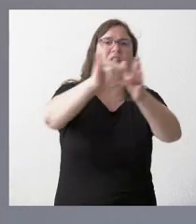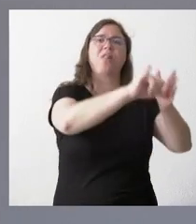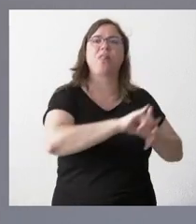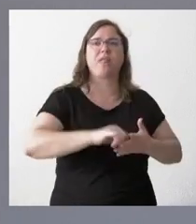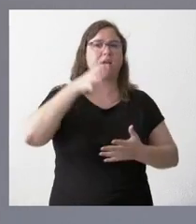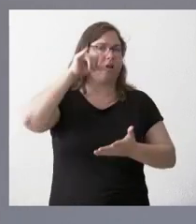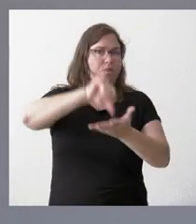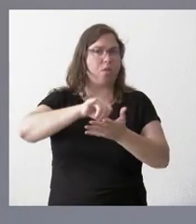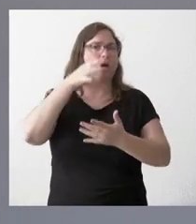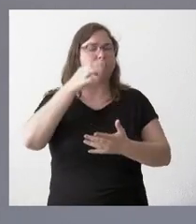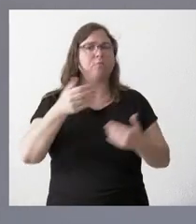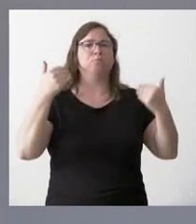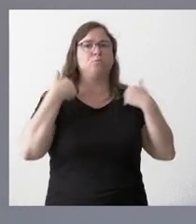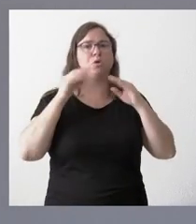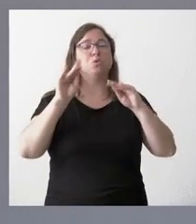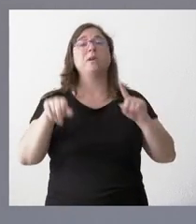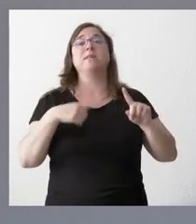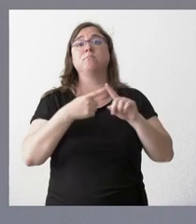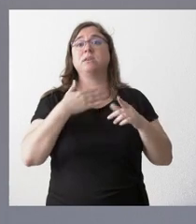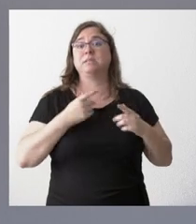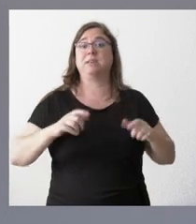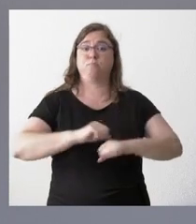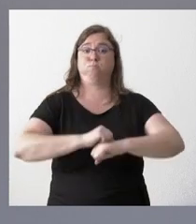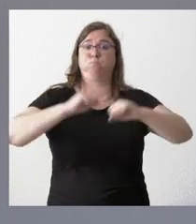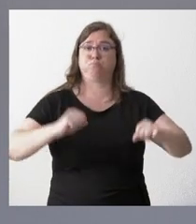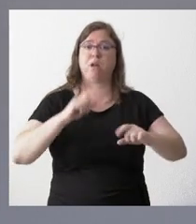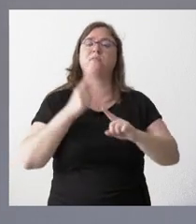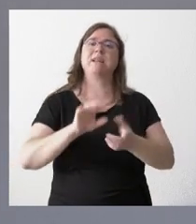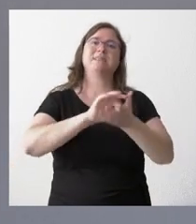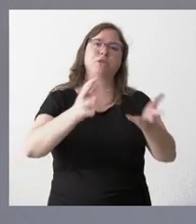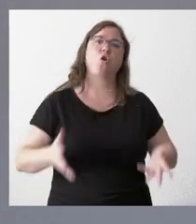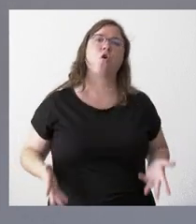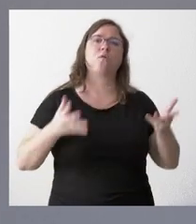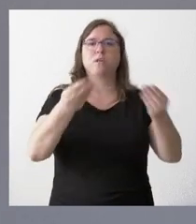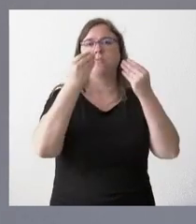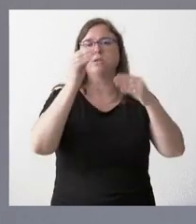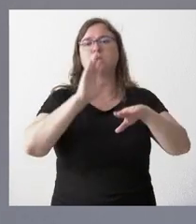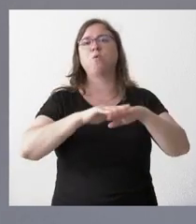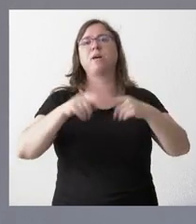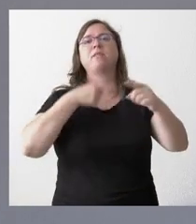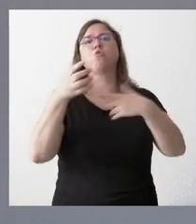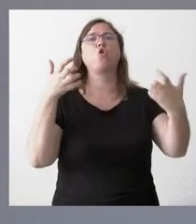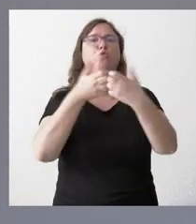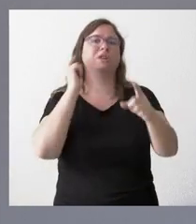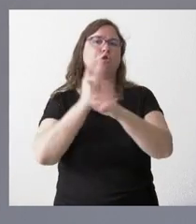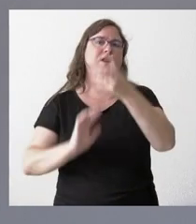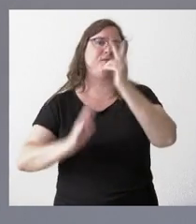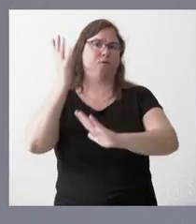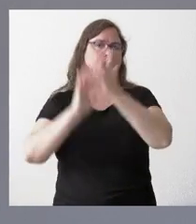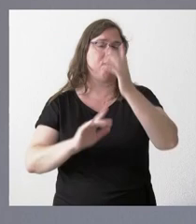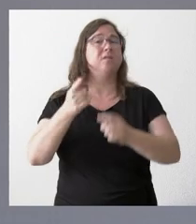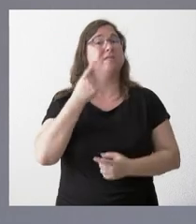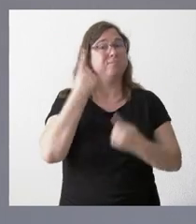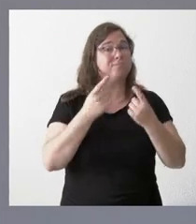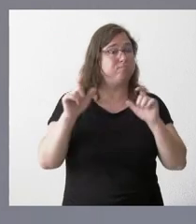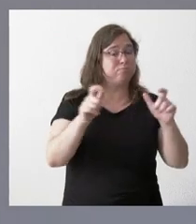competencia. Y, lógicamente, en la medida en que fortalecemos todas esas iniciativas, estamos haciendo un buen servicio luego a la posterior lucha contra los incendios, porque una parte del operativo, sabe usted, que se